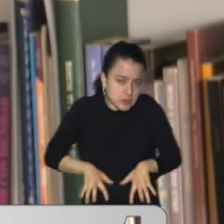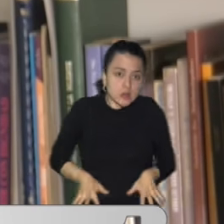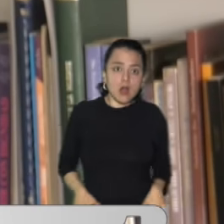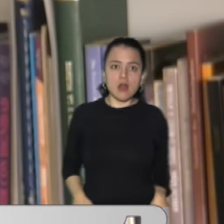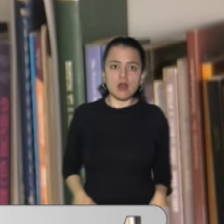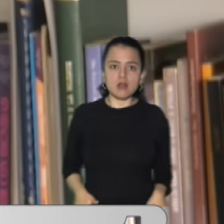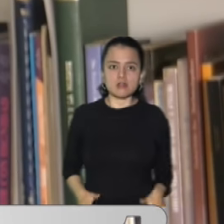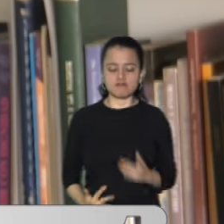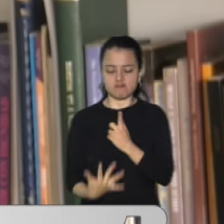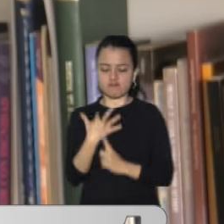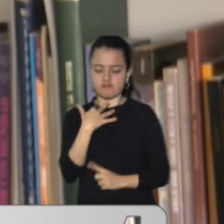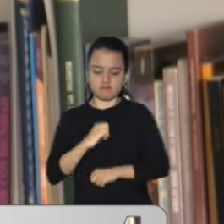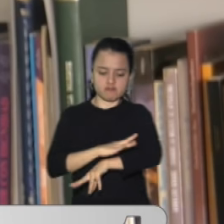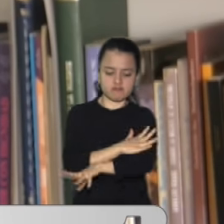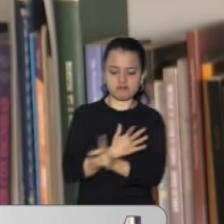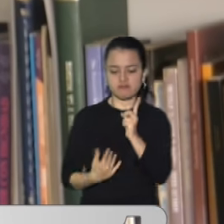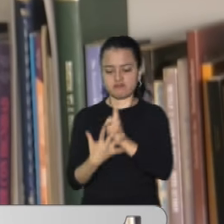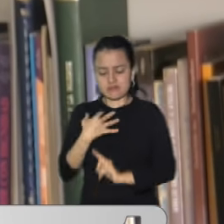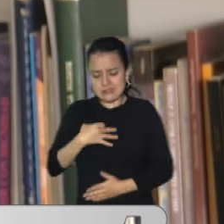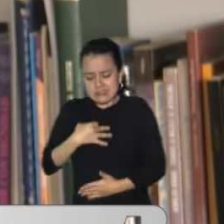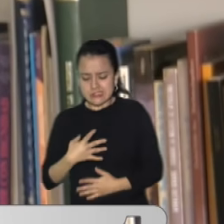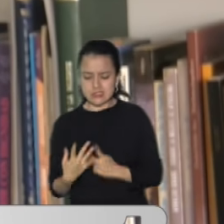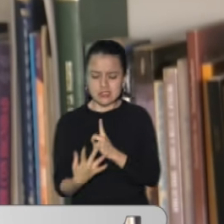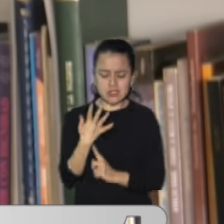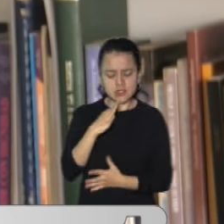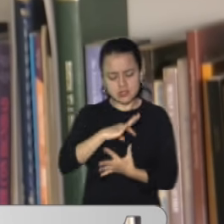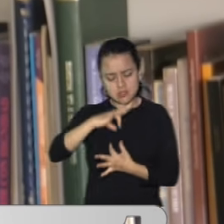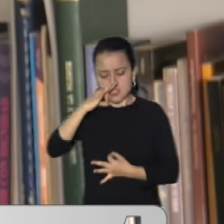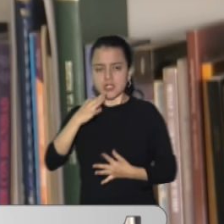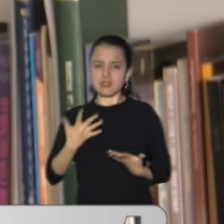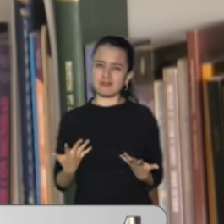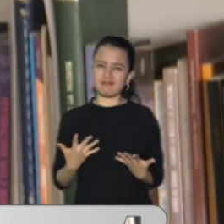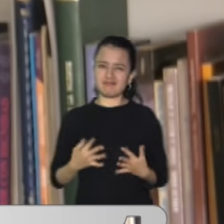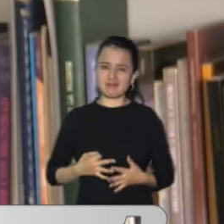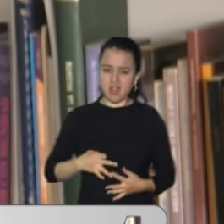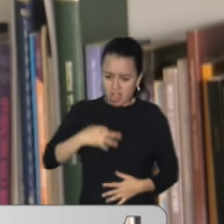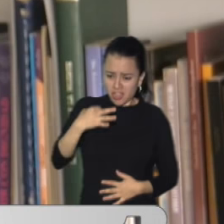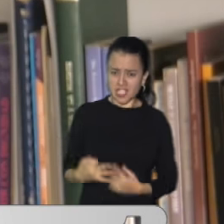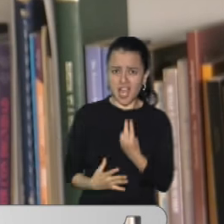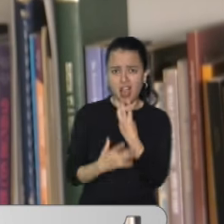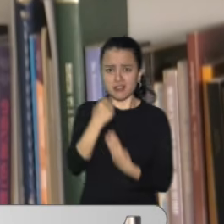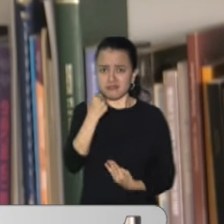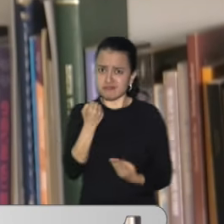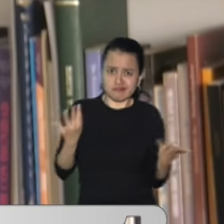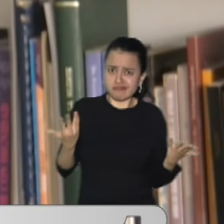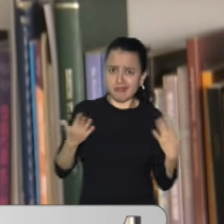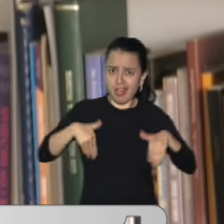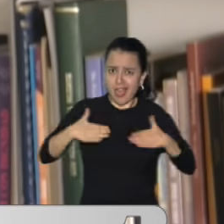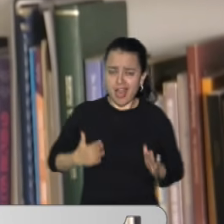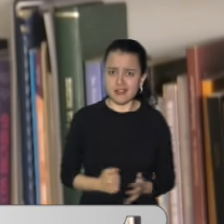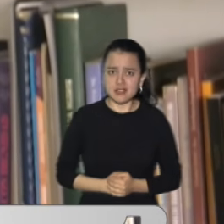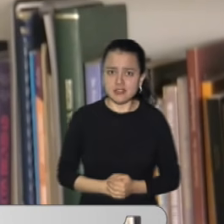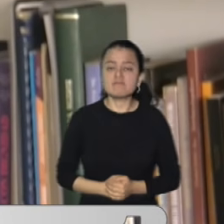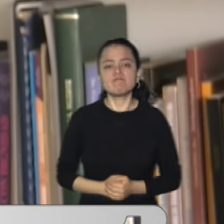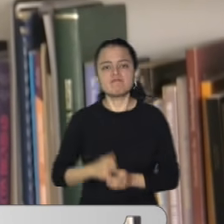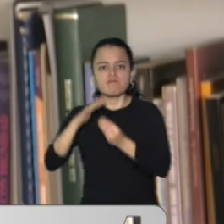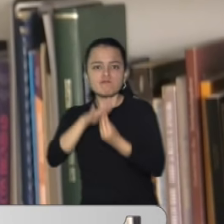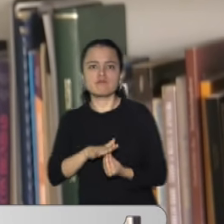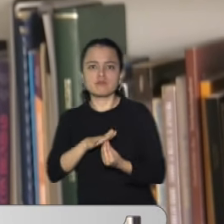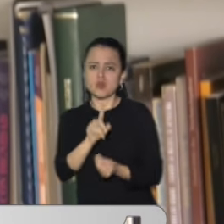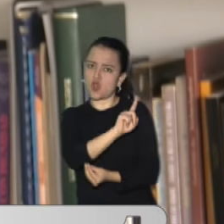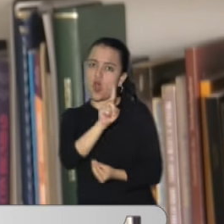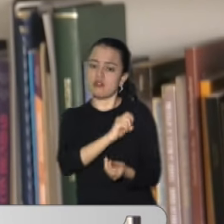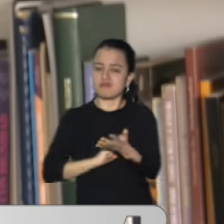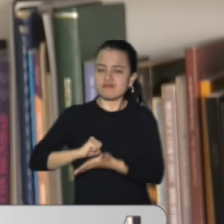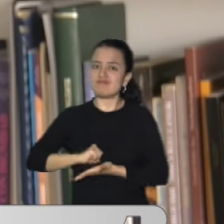social y espiritual a la persona, y que además compromete la dignidad del ser humano. Entonces es una extensión al derecho y es reconocer que la dignidad del ser